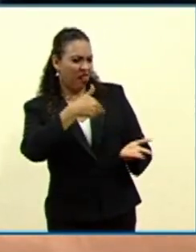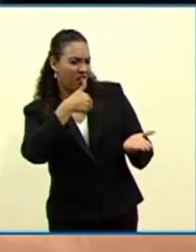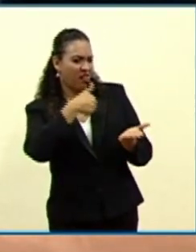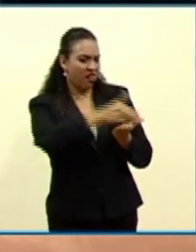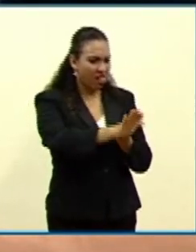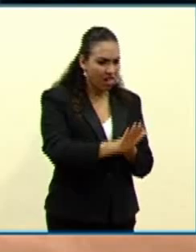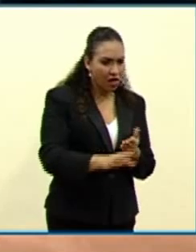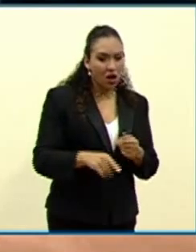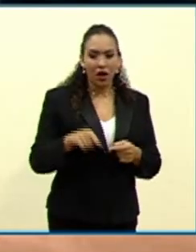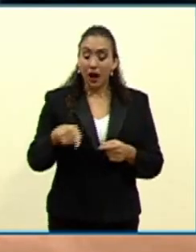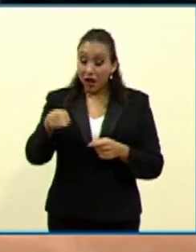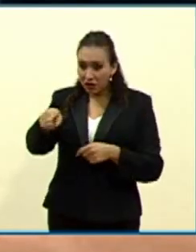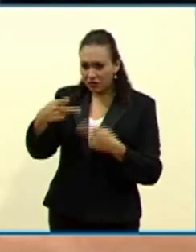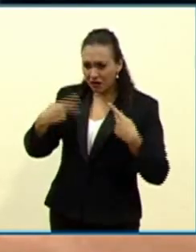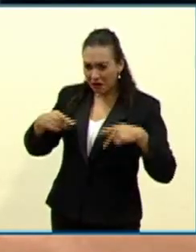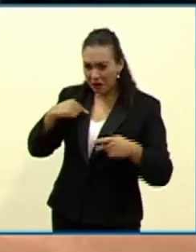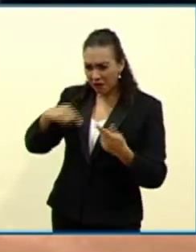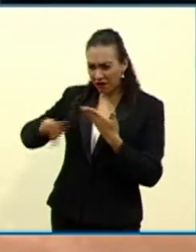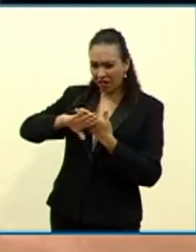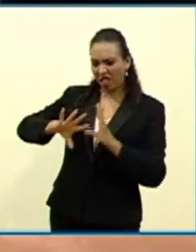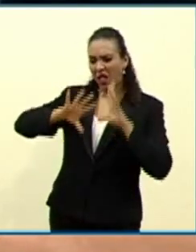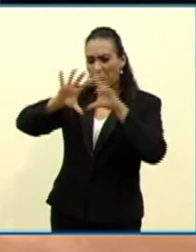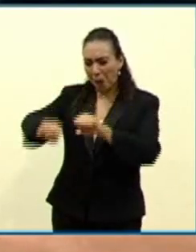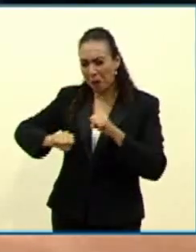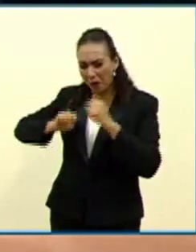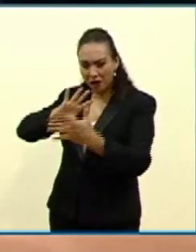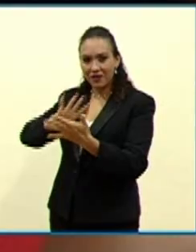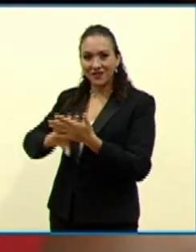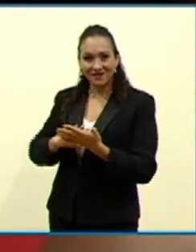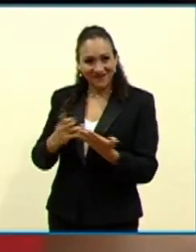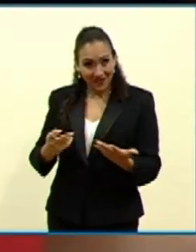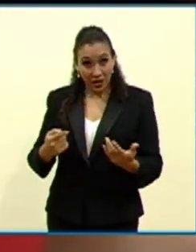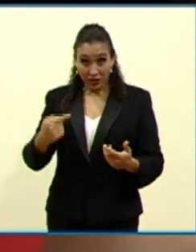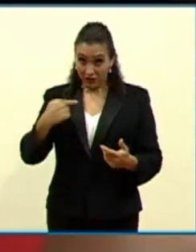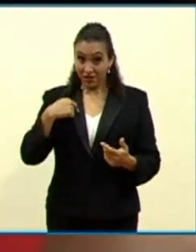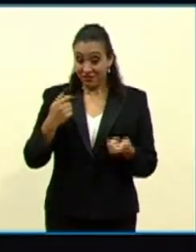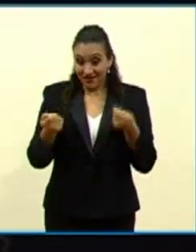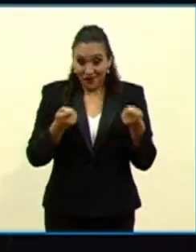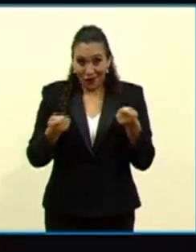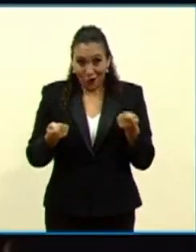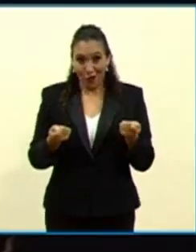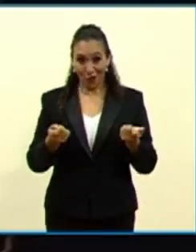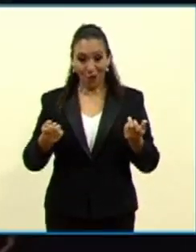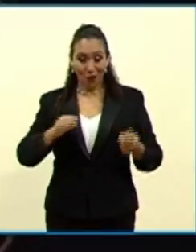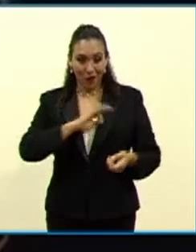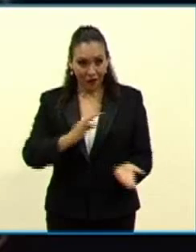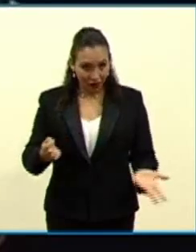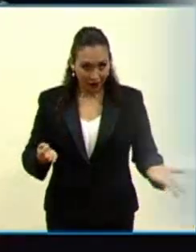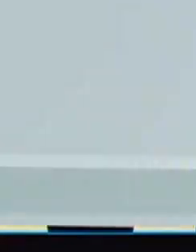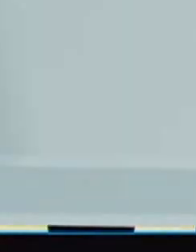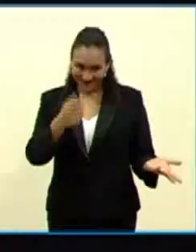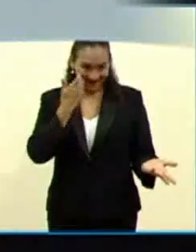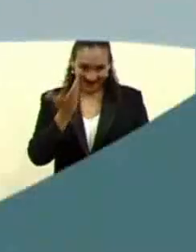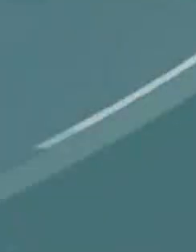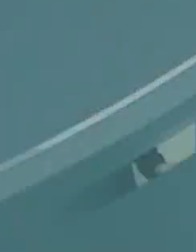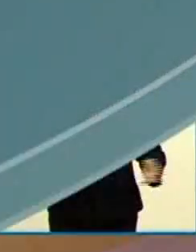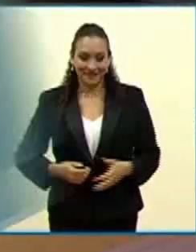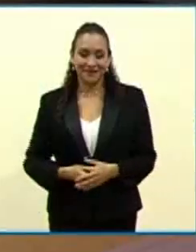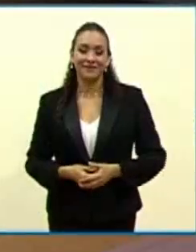libertad, tu familia. Busca siempre que el poder se quede donde debe estar, dividido.